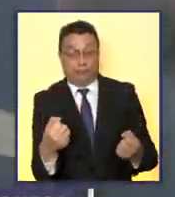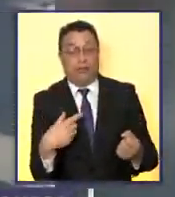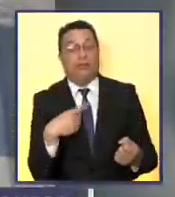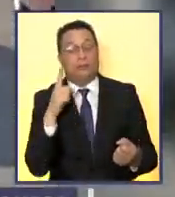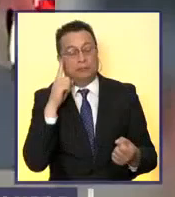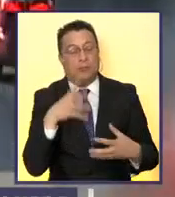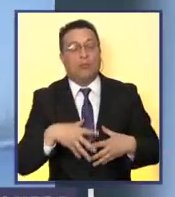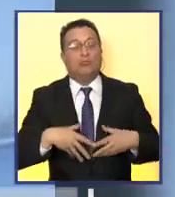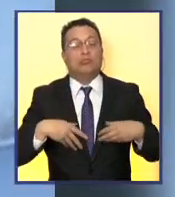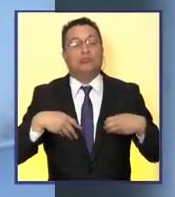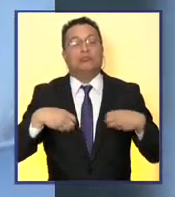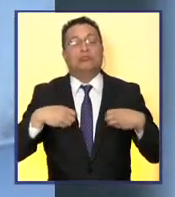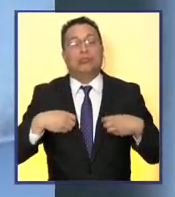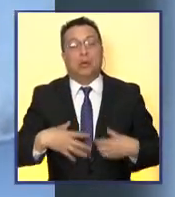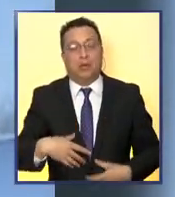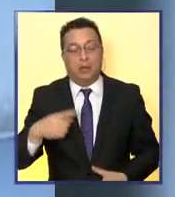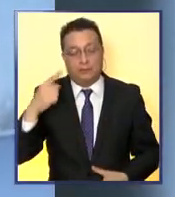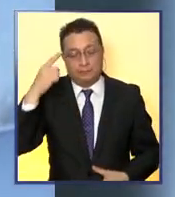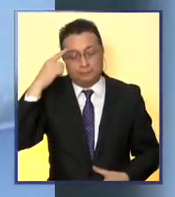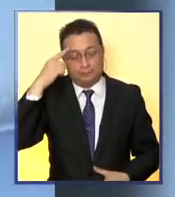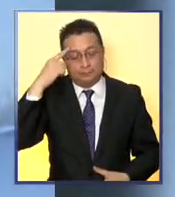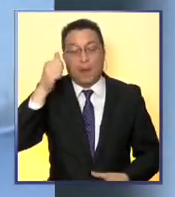exhale y recuerde paciencia